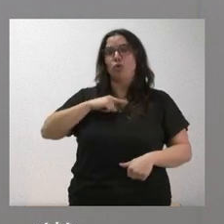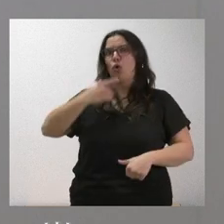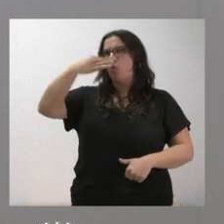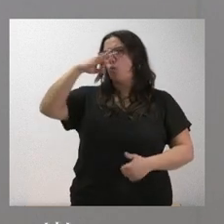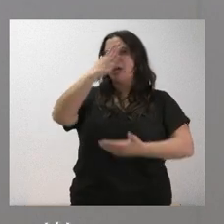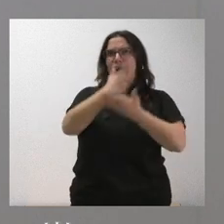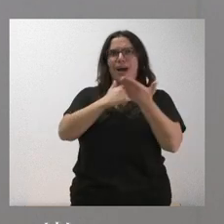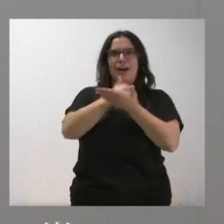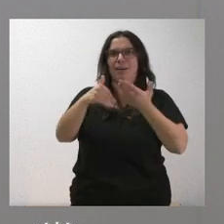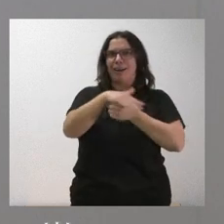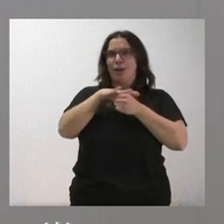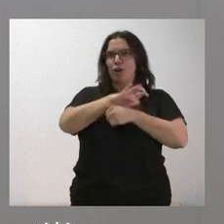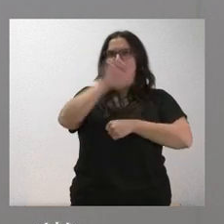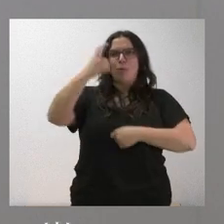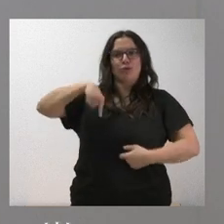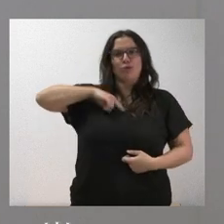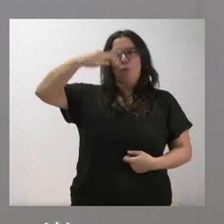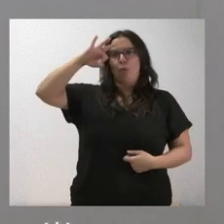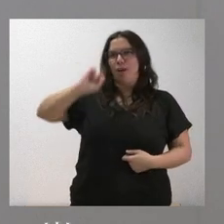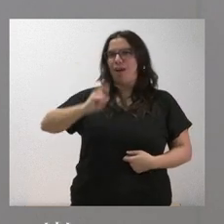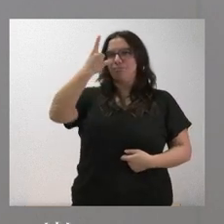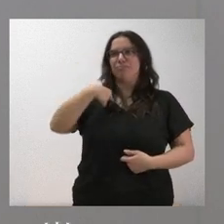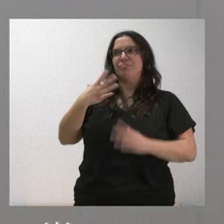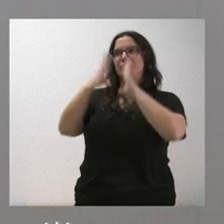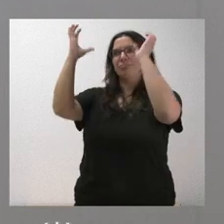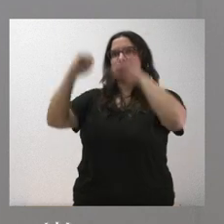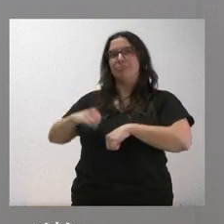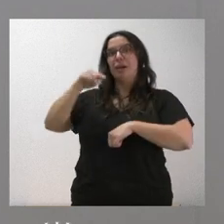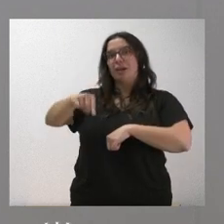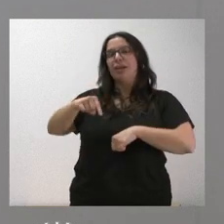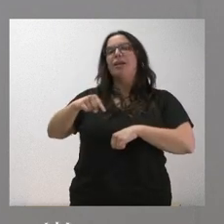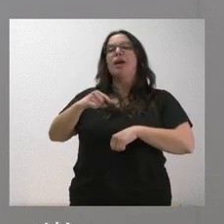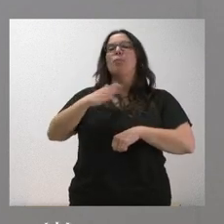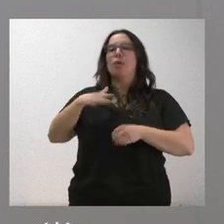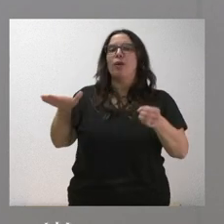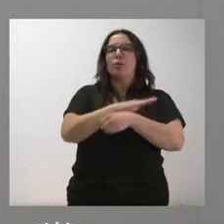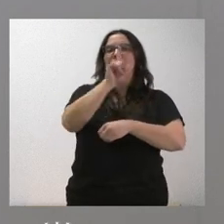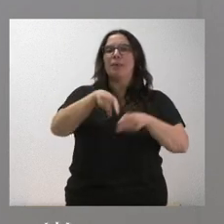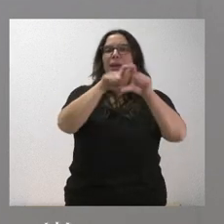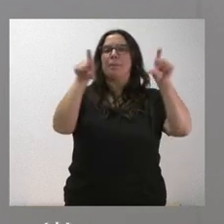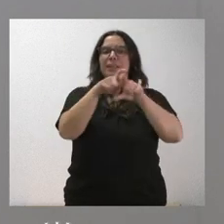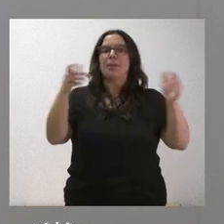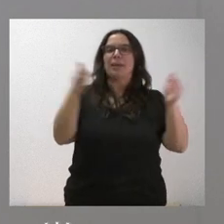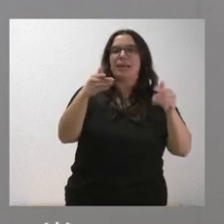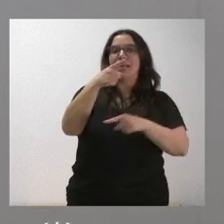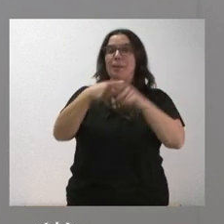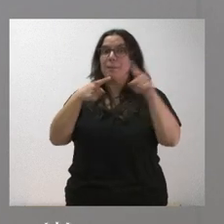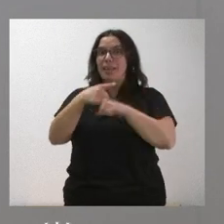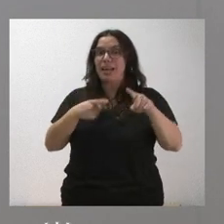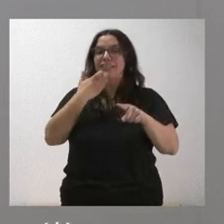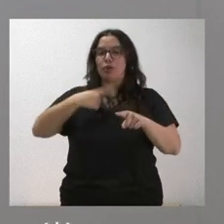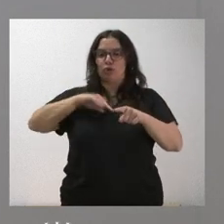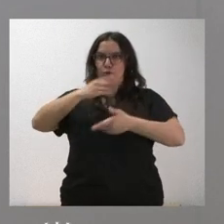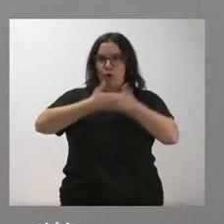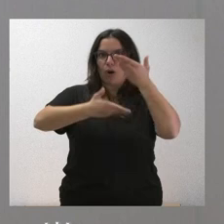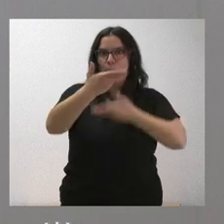región europea que en el caso de Castilla de León esto puede llegar a las pymes a través de la colaboración con la junta de Castilla de León en donde hemos